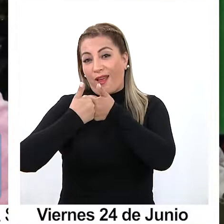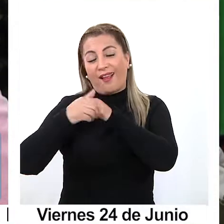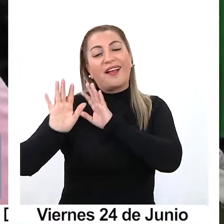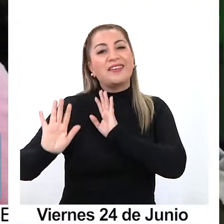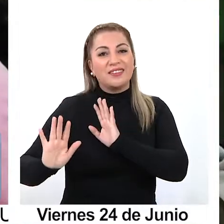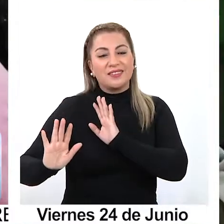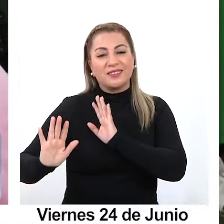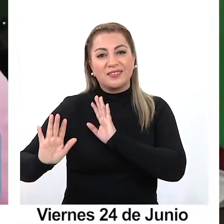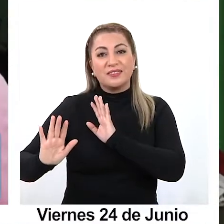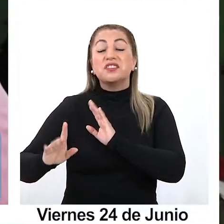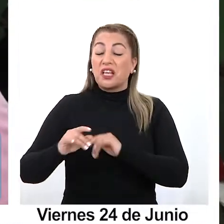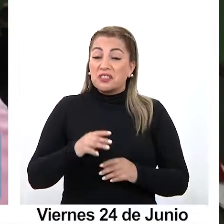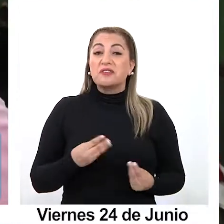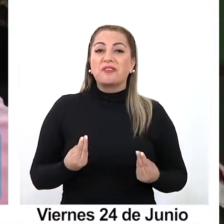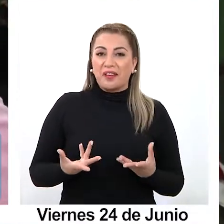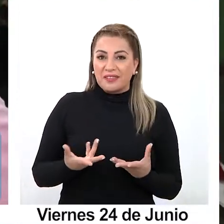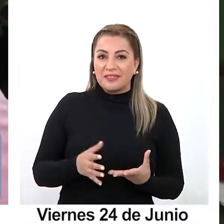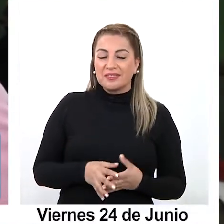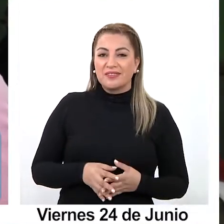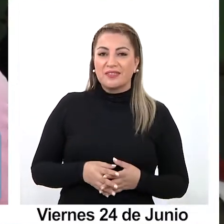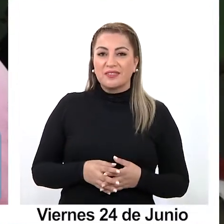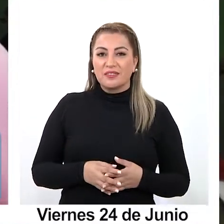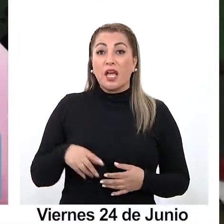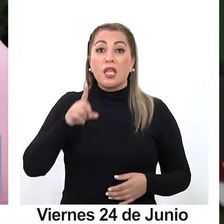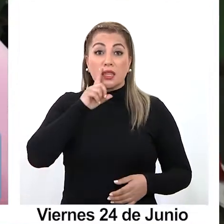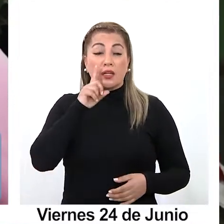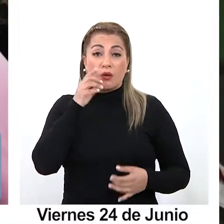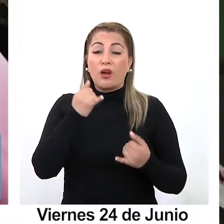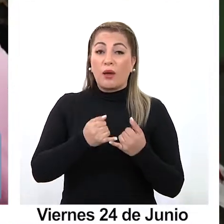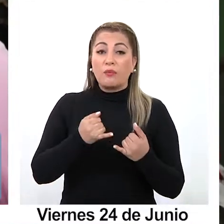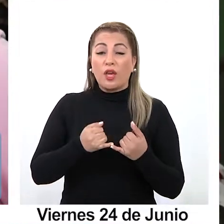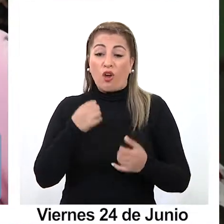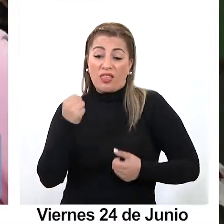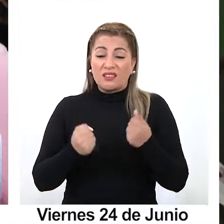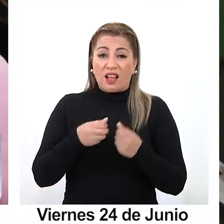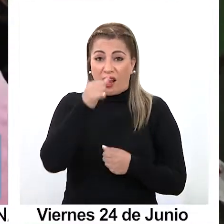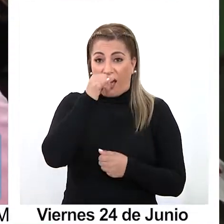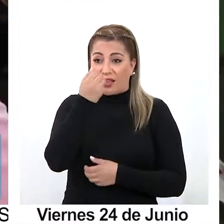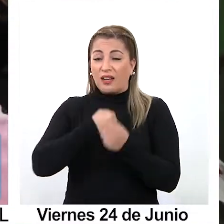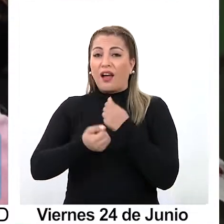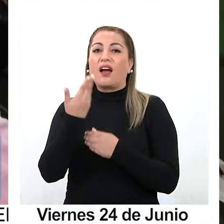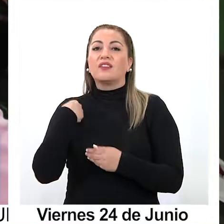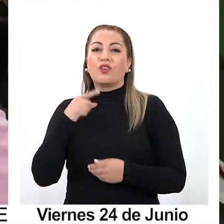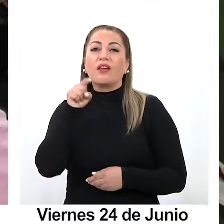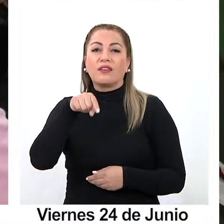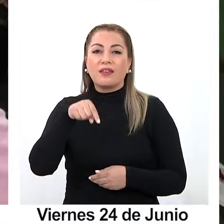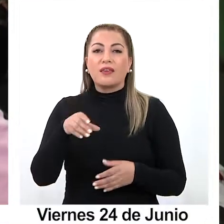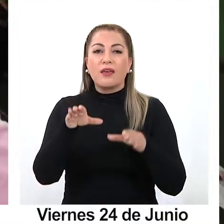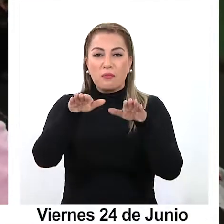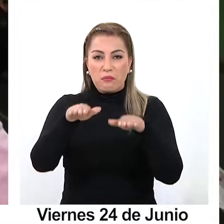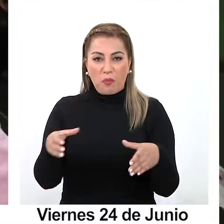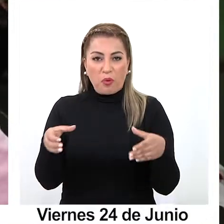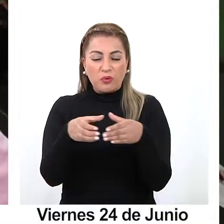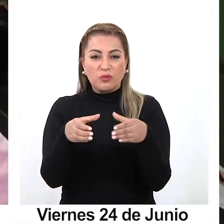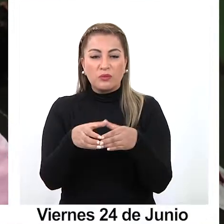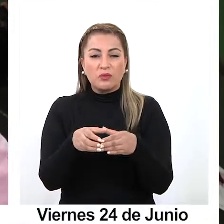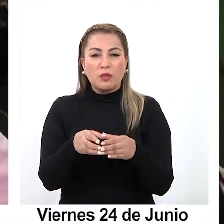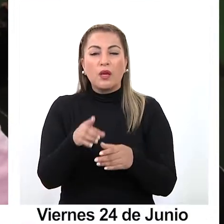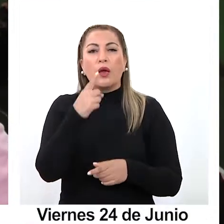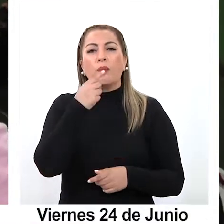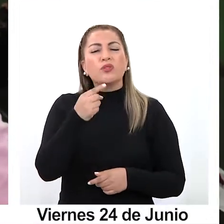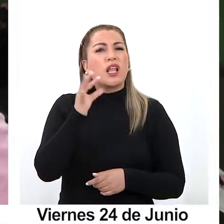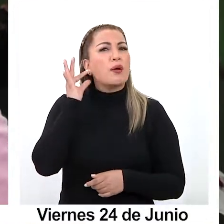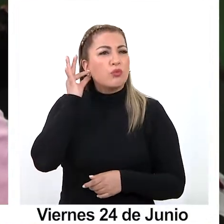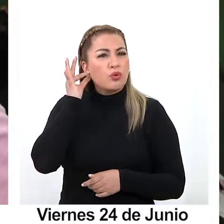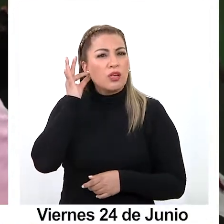también. No sirve bastante, sí. Yo tengo amigos acá de salsa, de años, que son de acá del mismo ambiente. Las mujeres